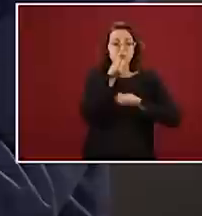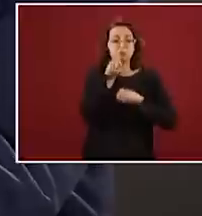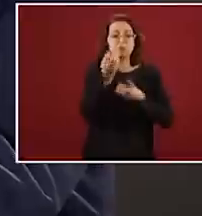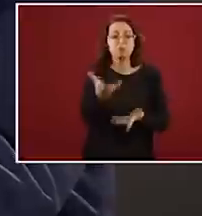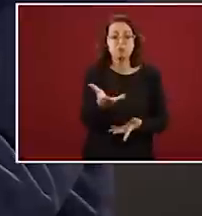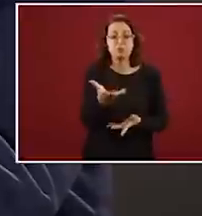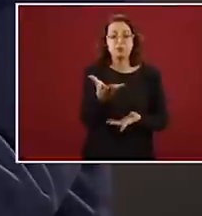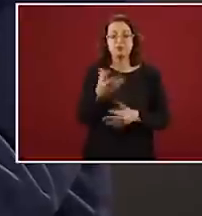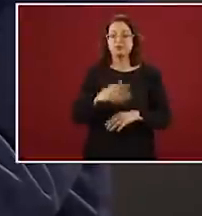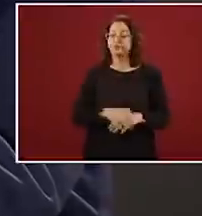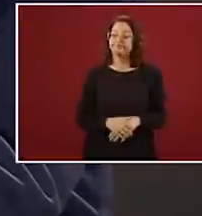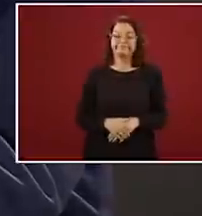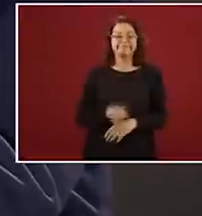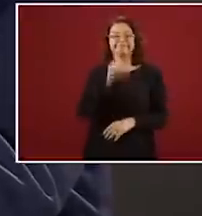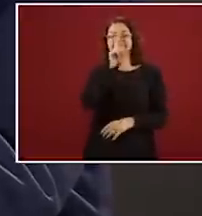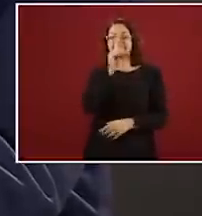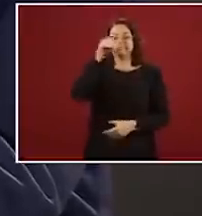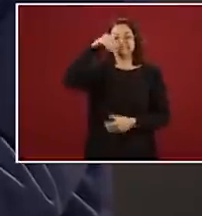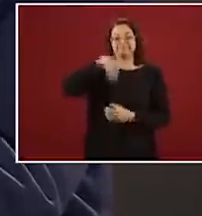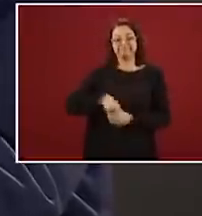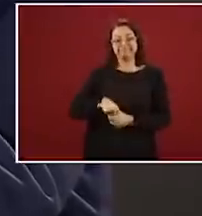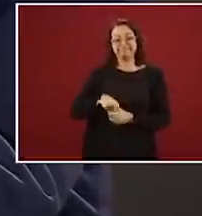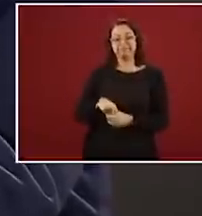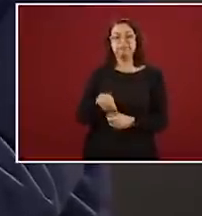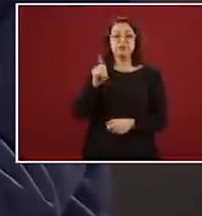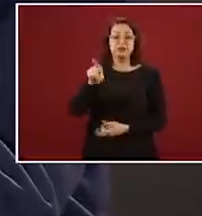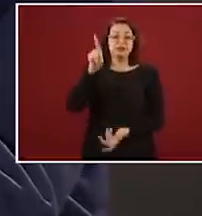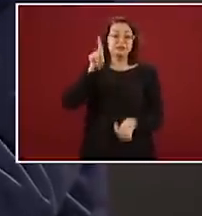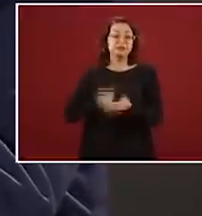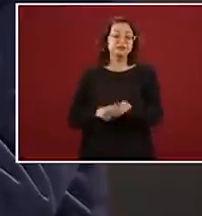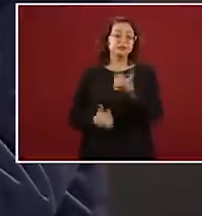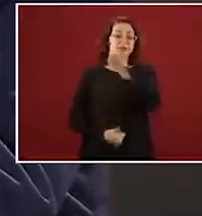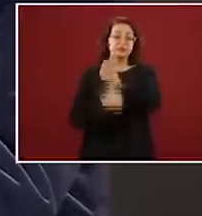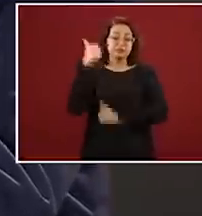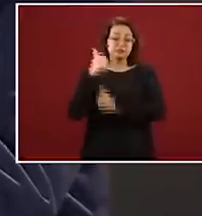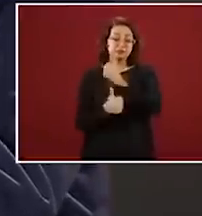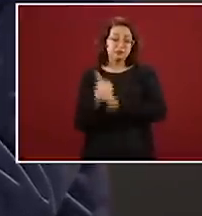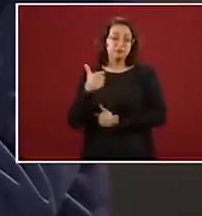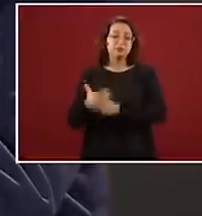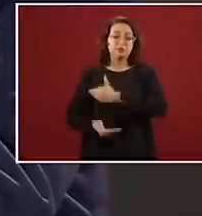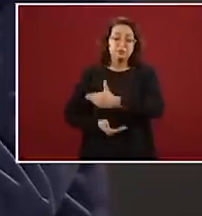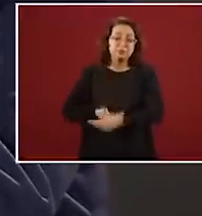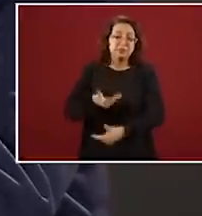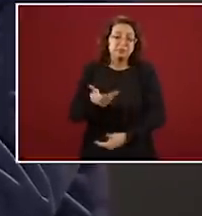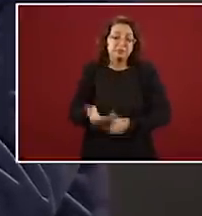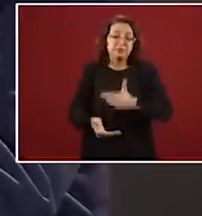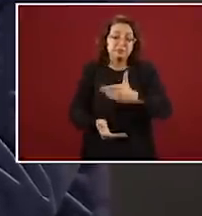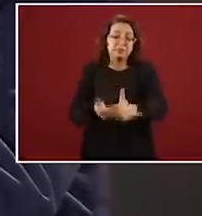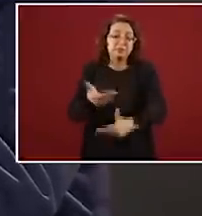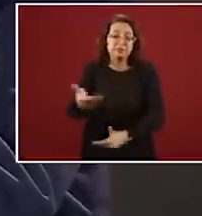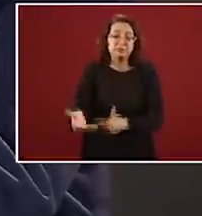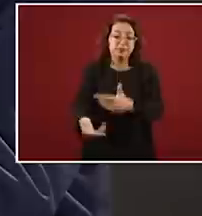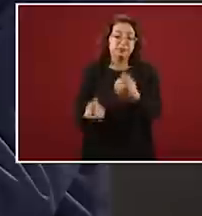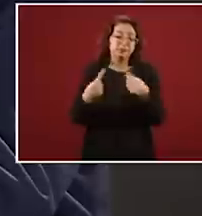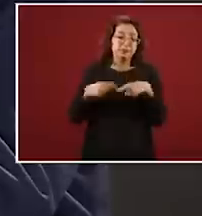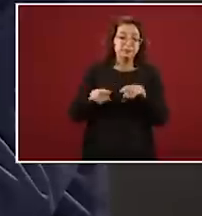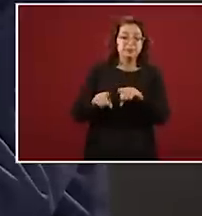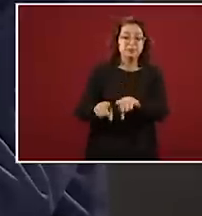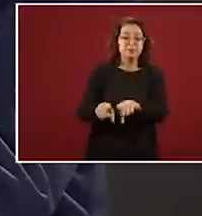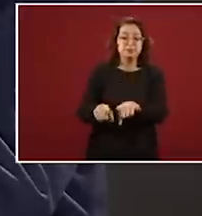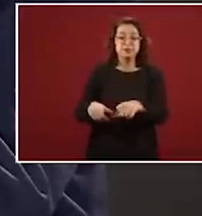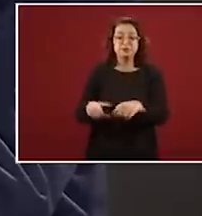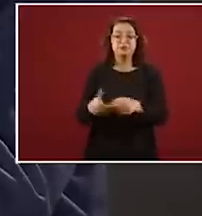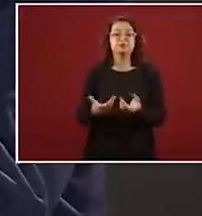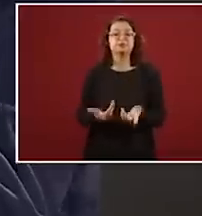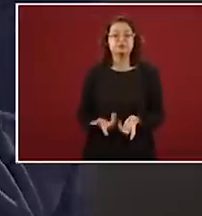porque estaba el proceso de licitación y